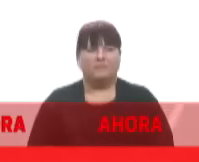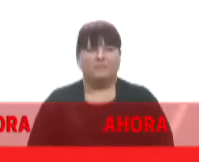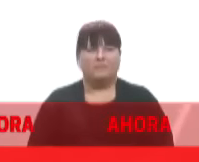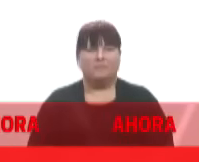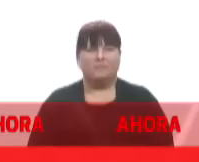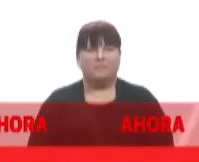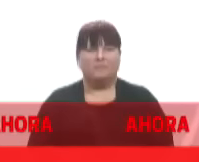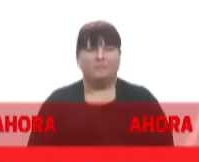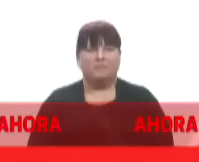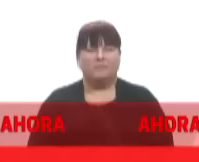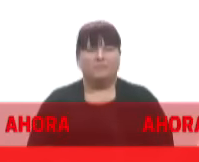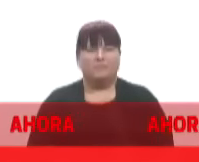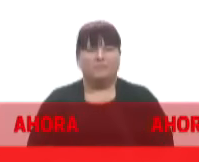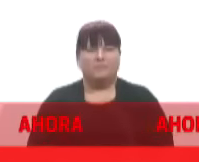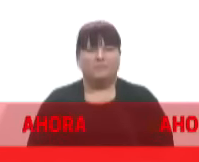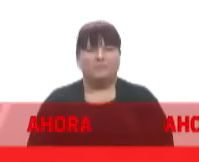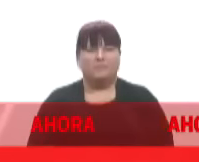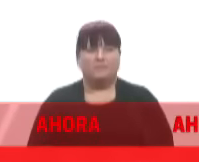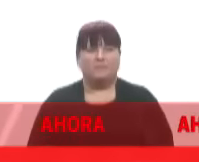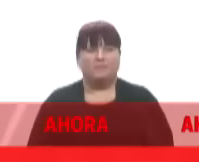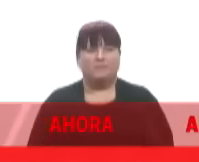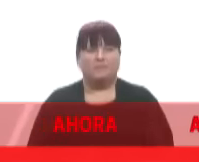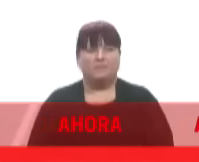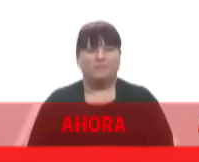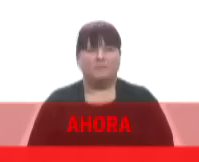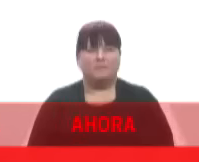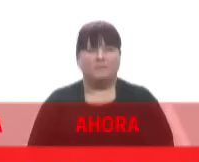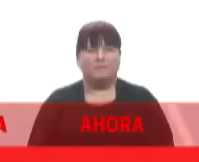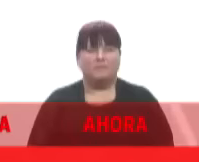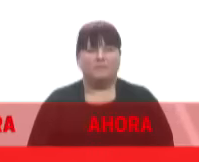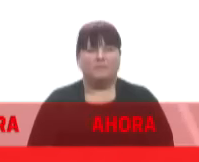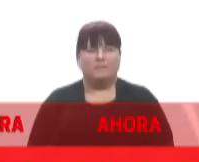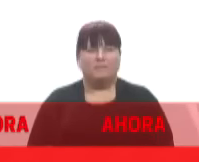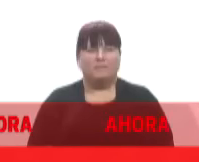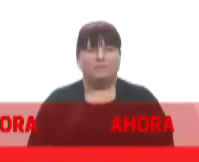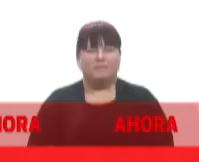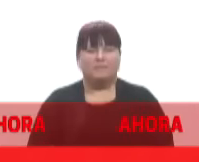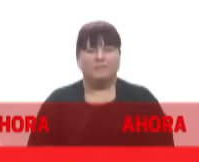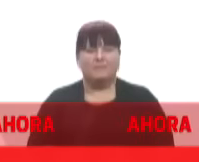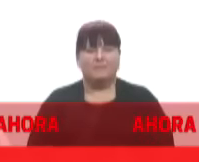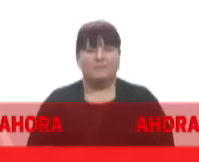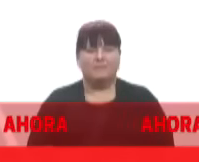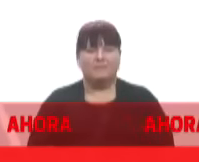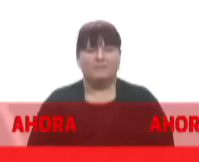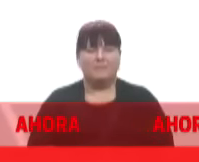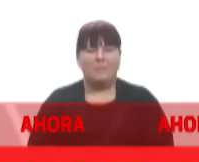igual, ¿eh? Bueno, sí, eso es cierto. Pero igual es todo muy lamentable, perdón, un